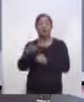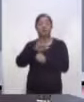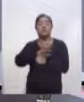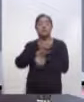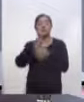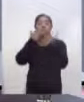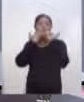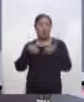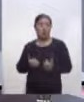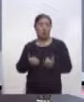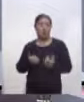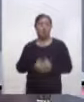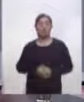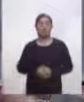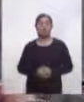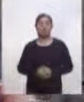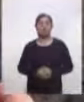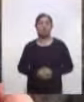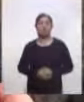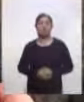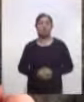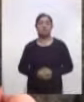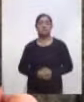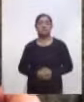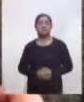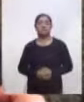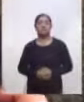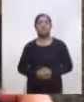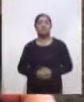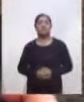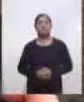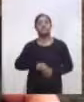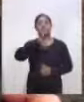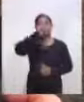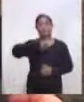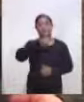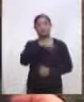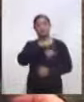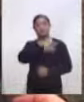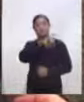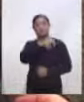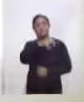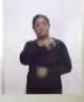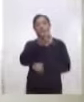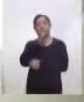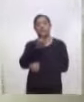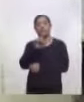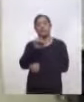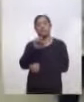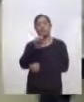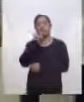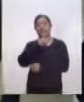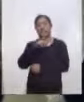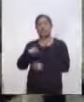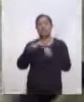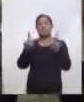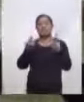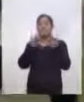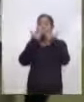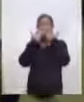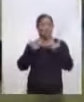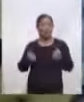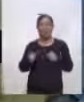sospechoso de COVID-19. El secretario de Salud del Estado, René Lima Morales, afirmó que en Tlaxcala no se tienen casos